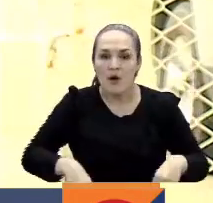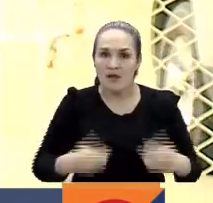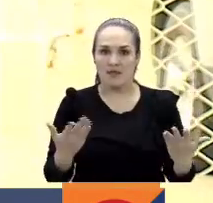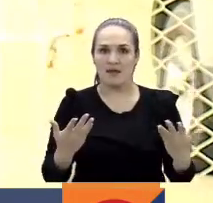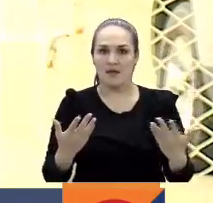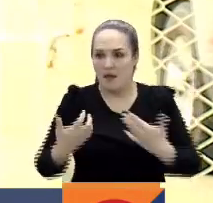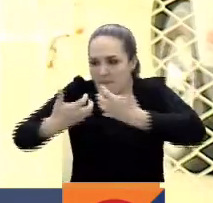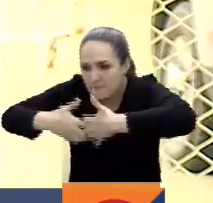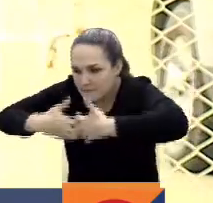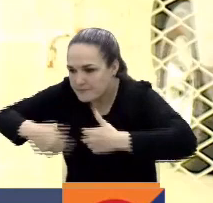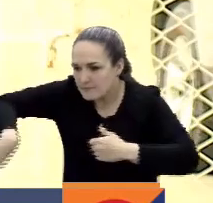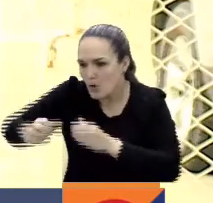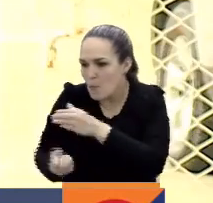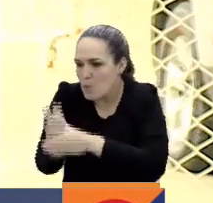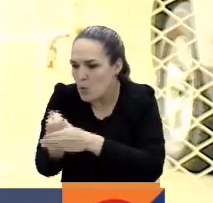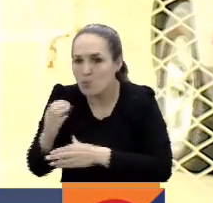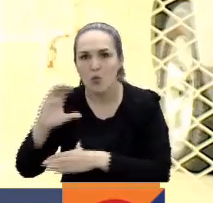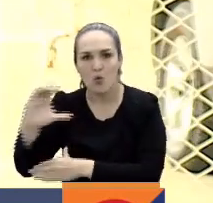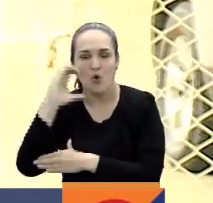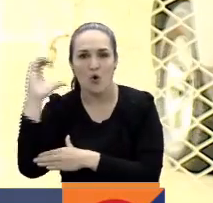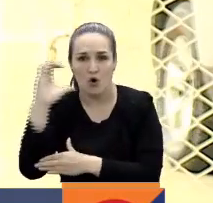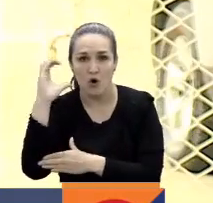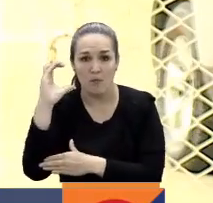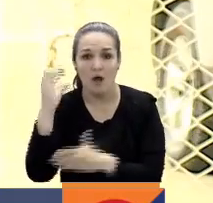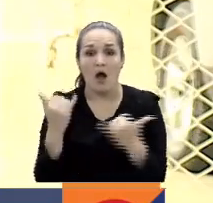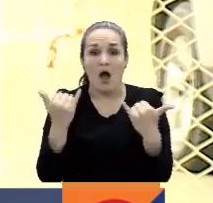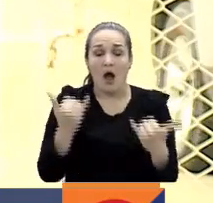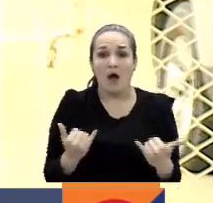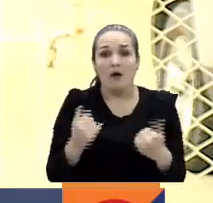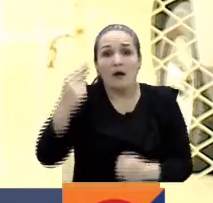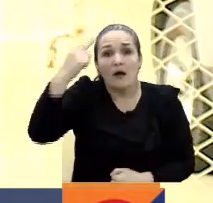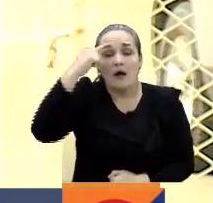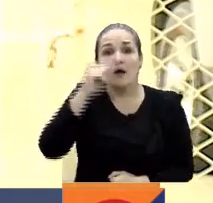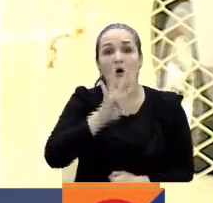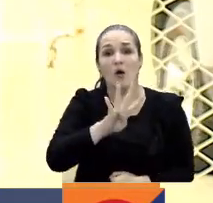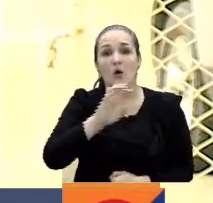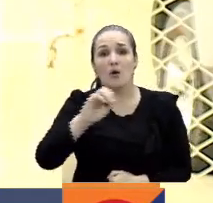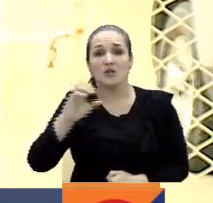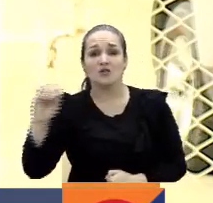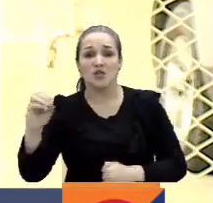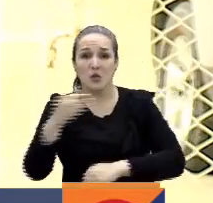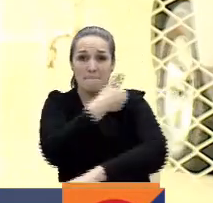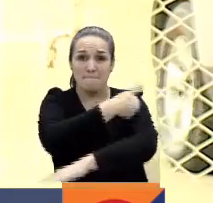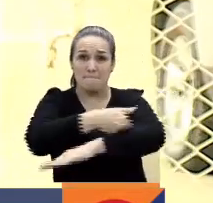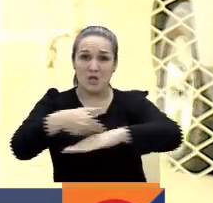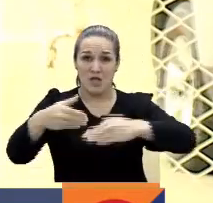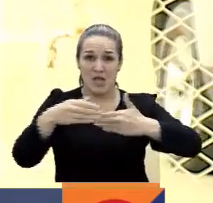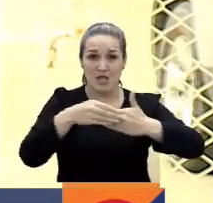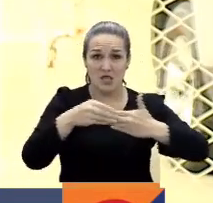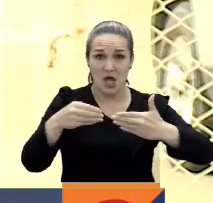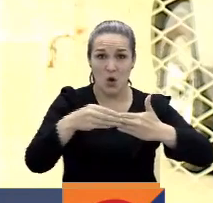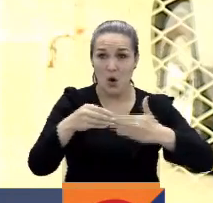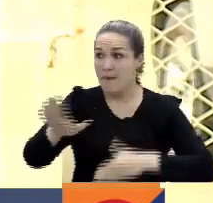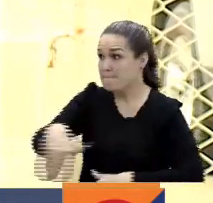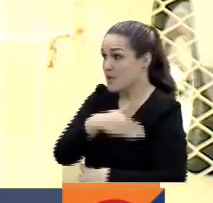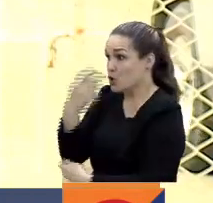producir aquí, que ya no sean 400 millones de dólares, como el ministro de Comercio me dice